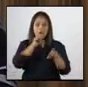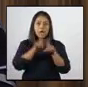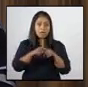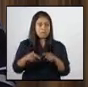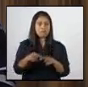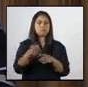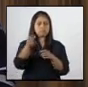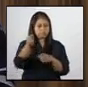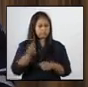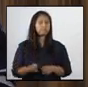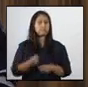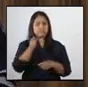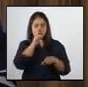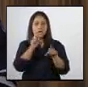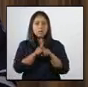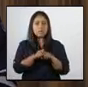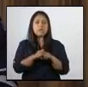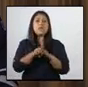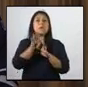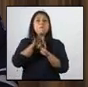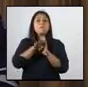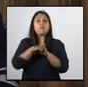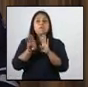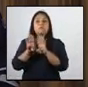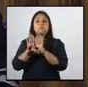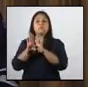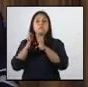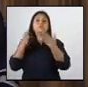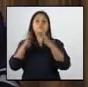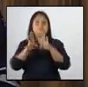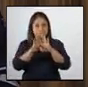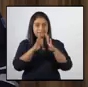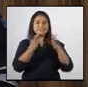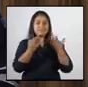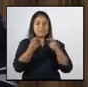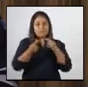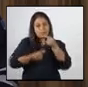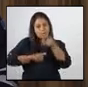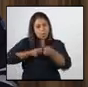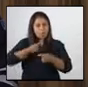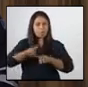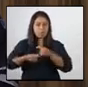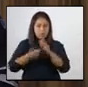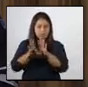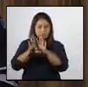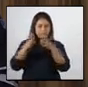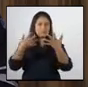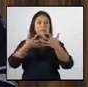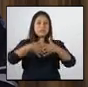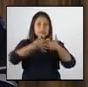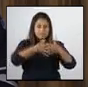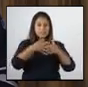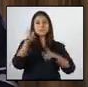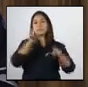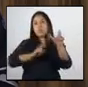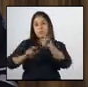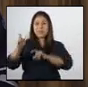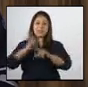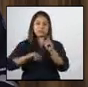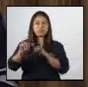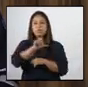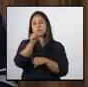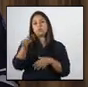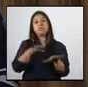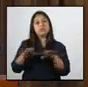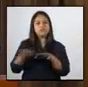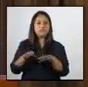medidas que nos permitan la des escalada del confinamiento y la apertura gradual de la industria y el comercio y el resto de las actividades